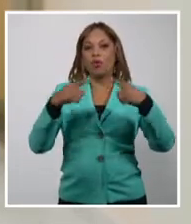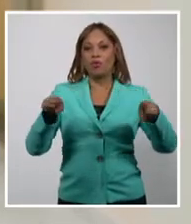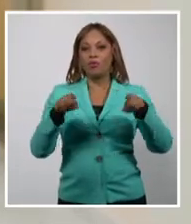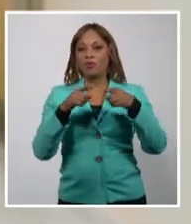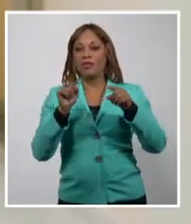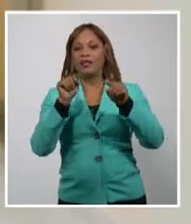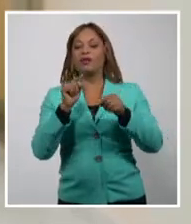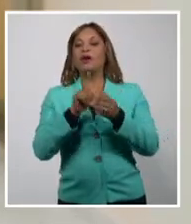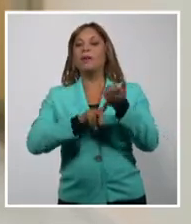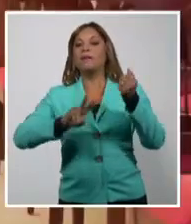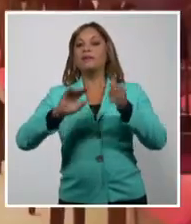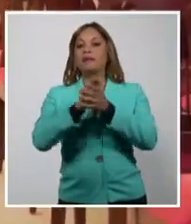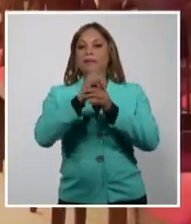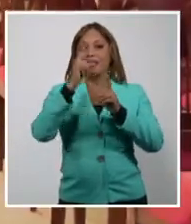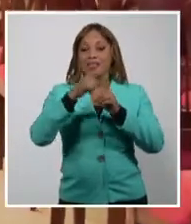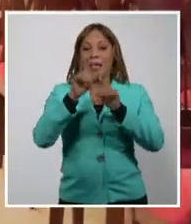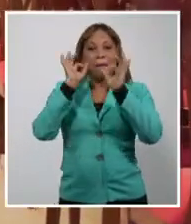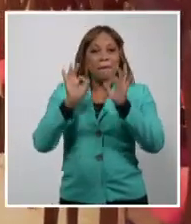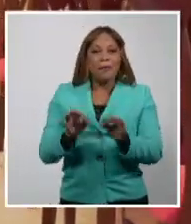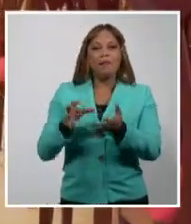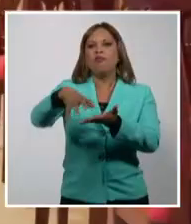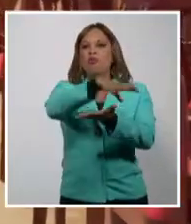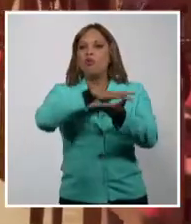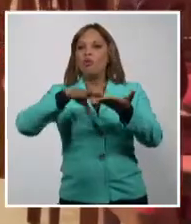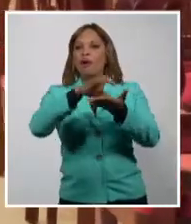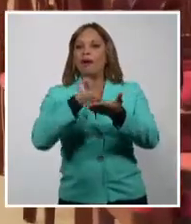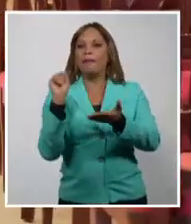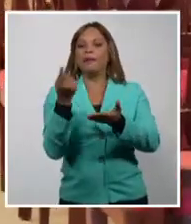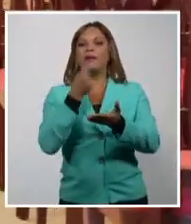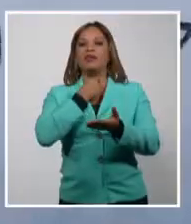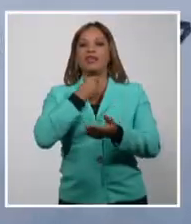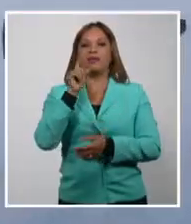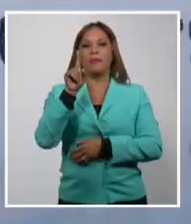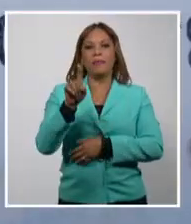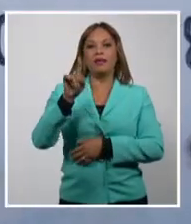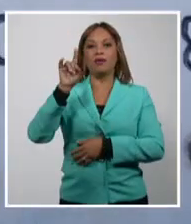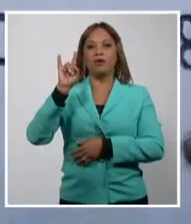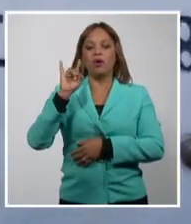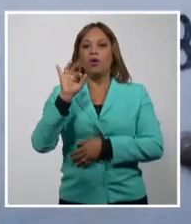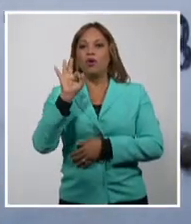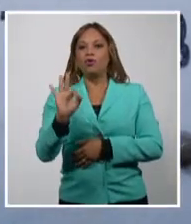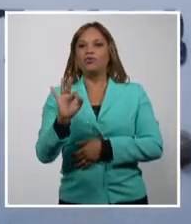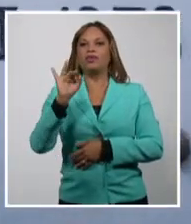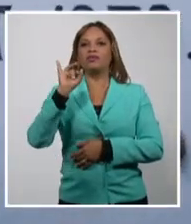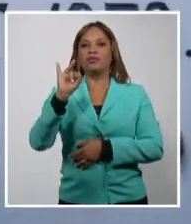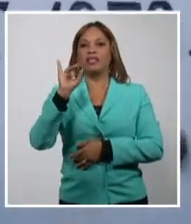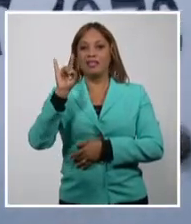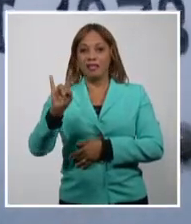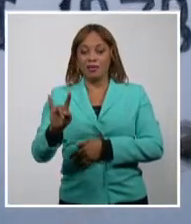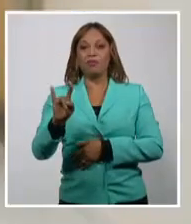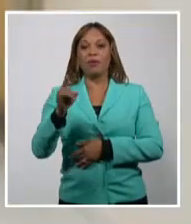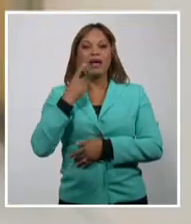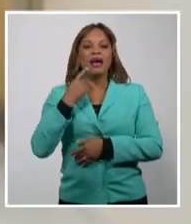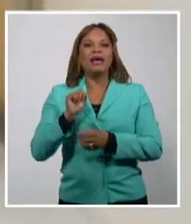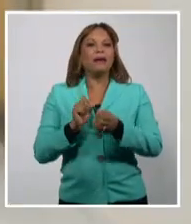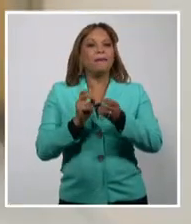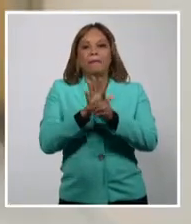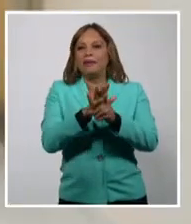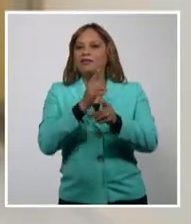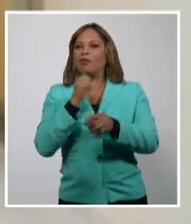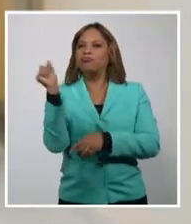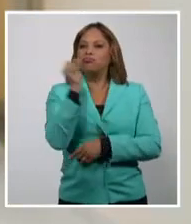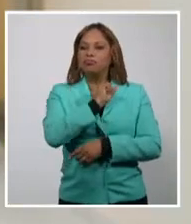de Matanzas, el mismo lugar donde el 1 de enero del año 1879 Miguel Failde estrenara Las Alturas de